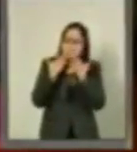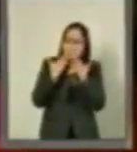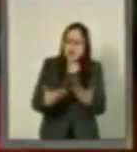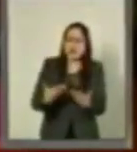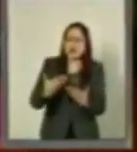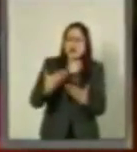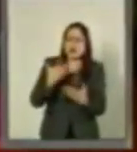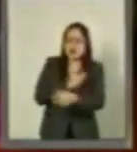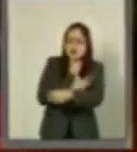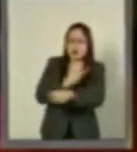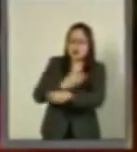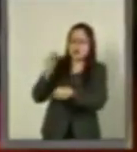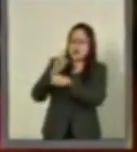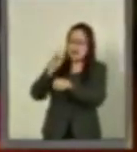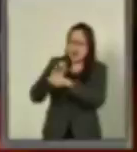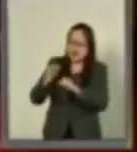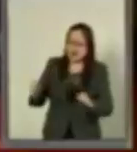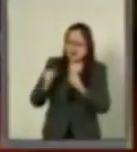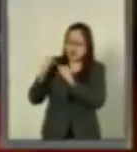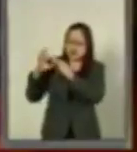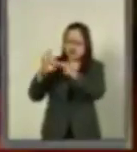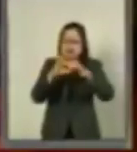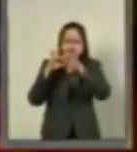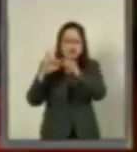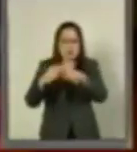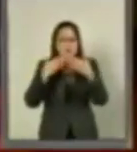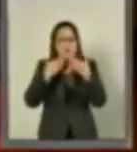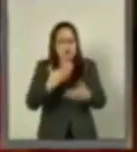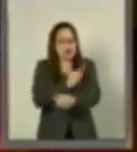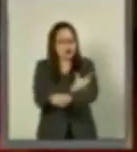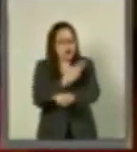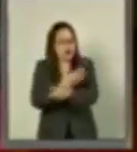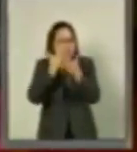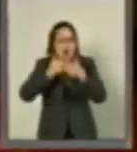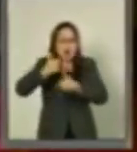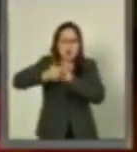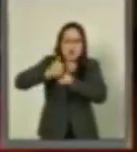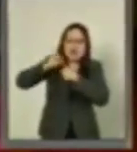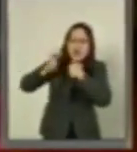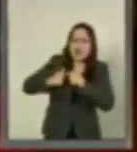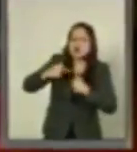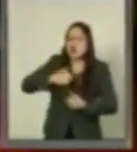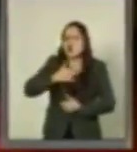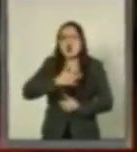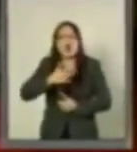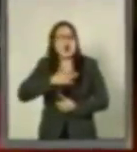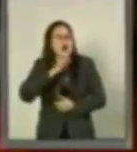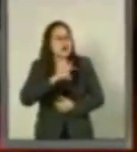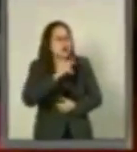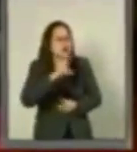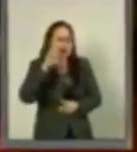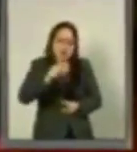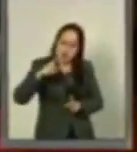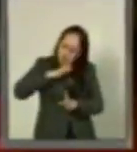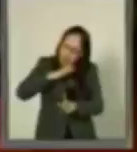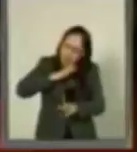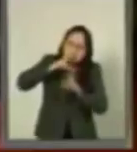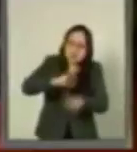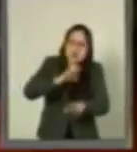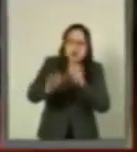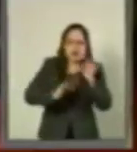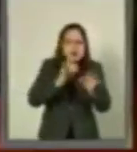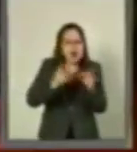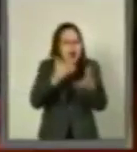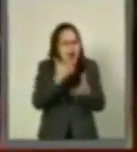todas las instituciones federales. Espléndida. No hay competencia. Y hay resultados respecto a la actuación.